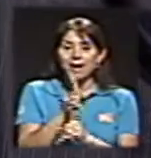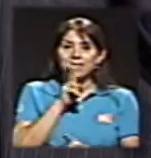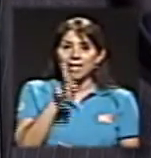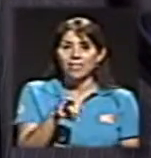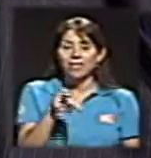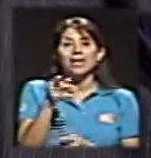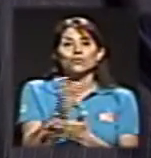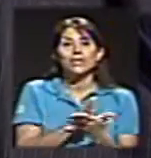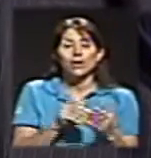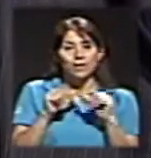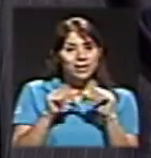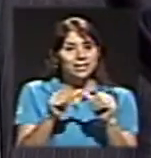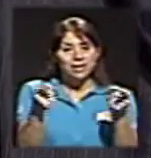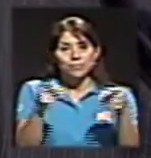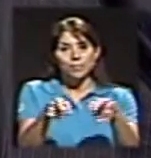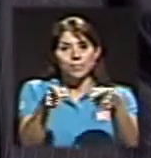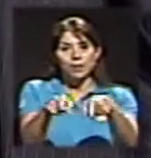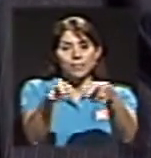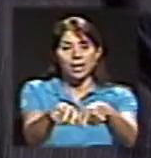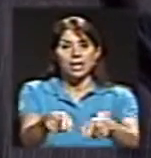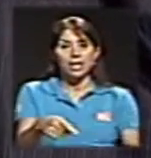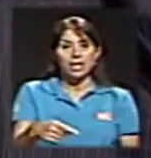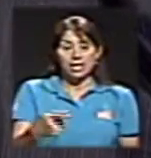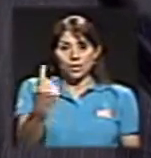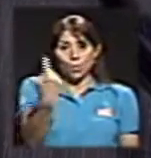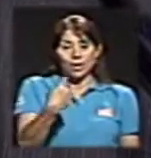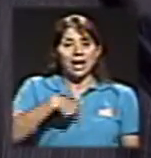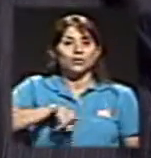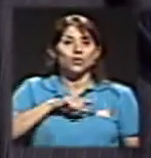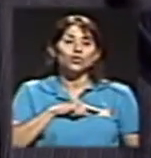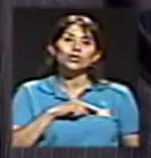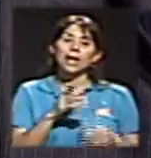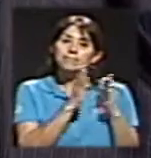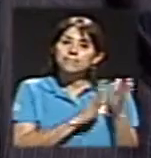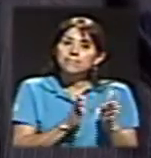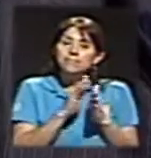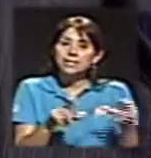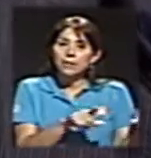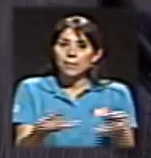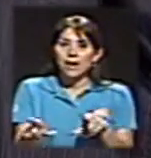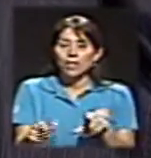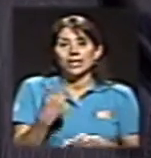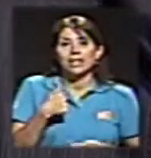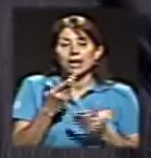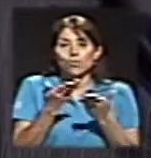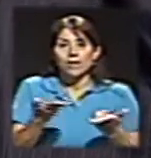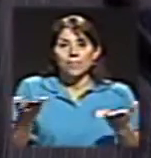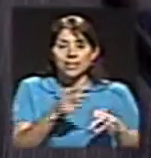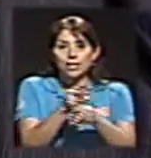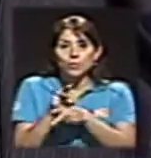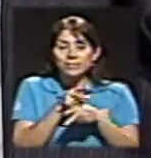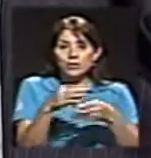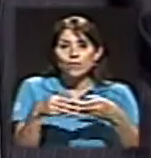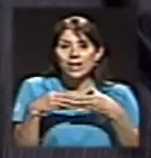seguir presentándose y que nos obliga a los supervisores a estar preparados, ¿verdad? A tener una herramienta de supervisión flexible